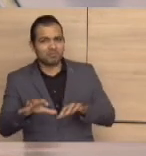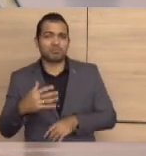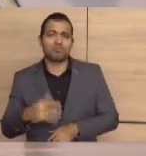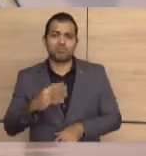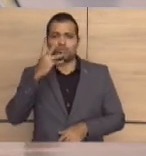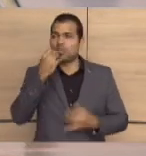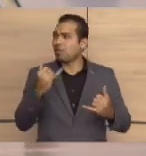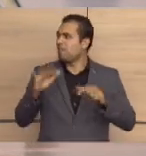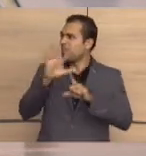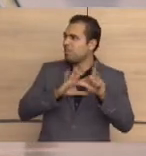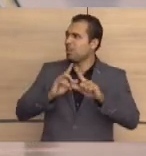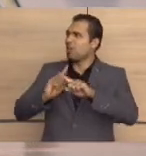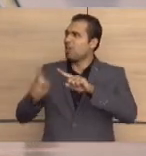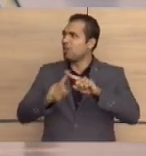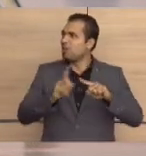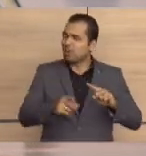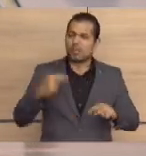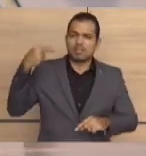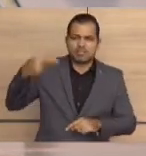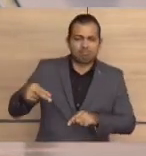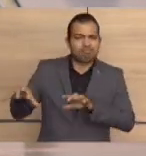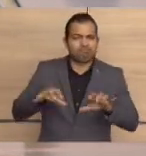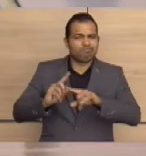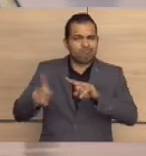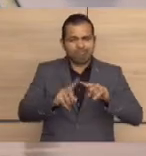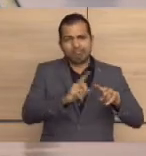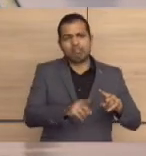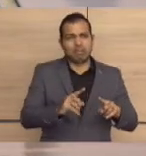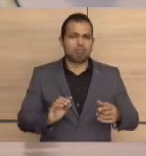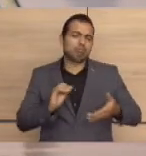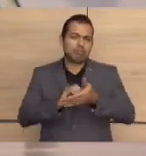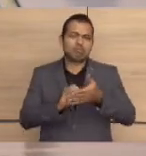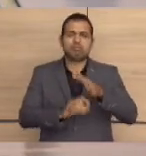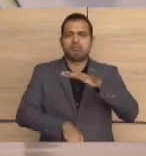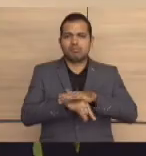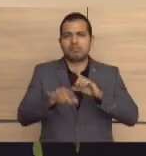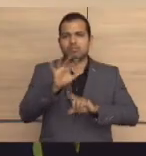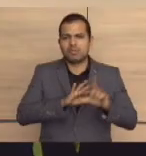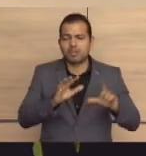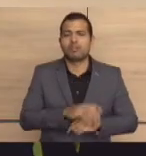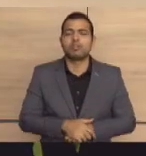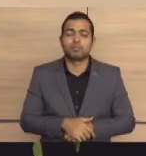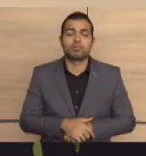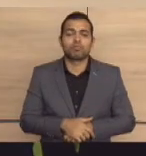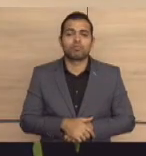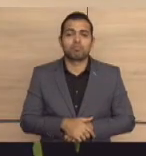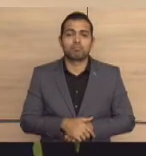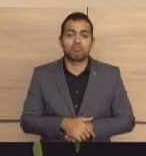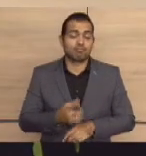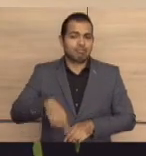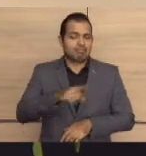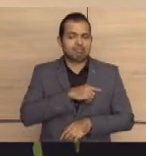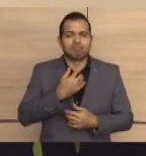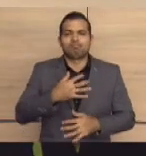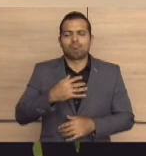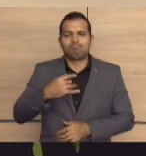los videos y en las narrativas. A nosotros nos dejan llenos de tareas, compromisos, pero una inspiración enorme que